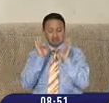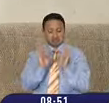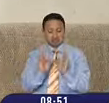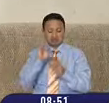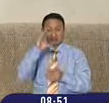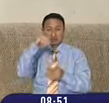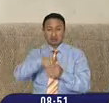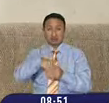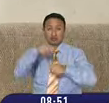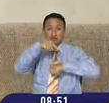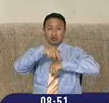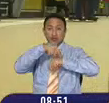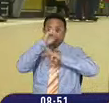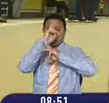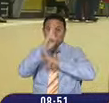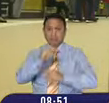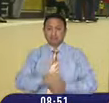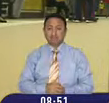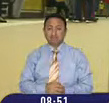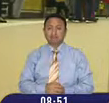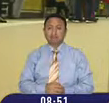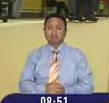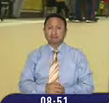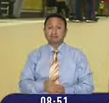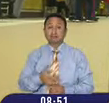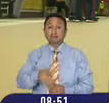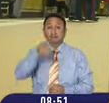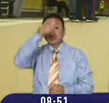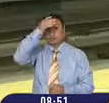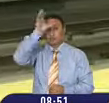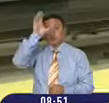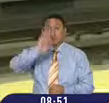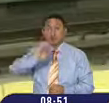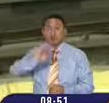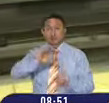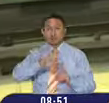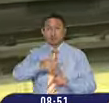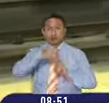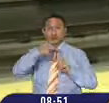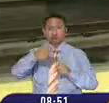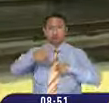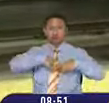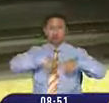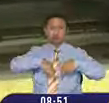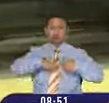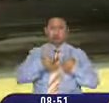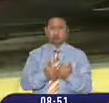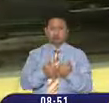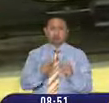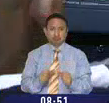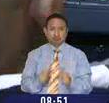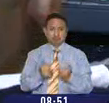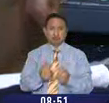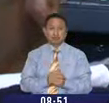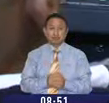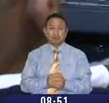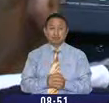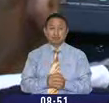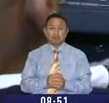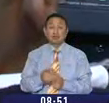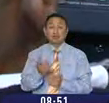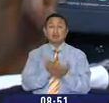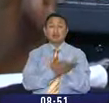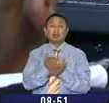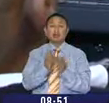dentro de los horarios esperados. Enfatizar en una cultura metro será primordial para que este transporte funcione de manera óptima, que se vuelva en un